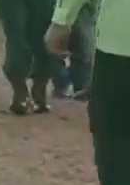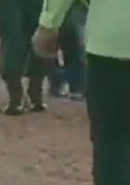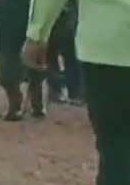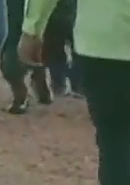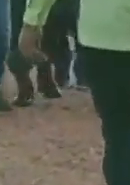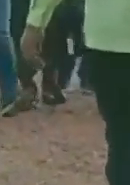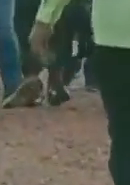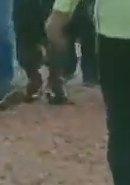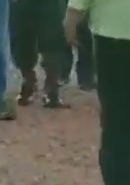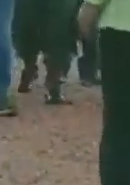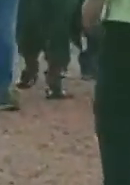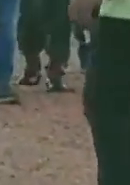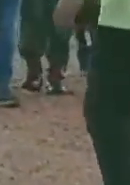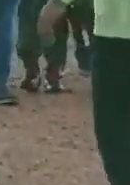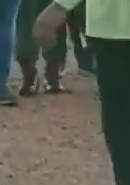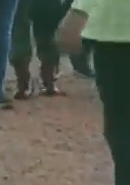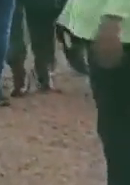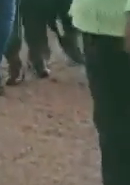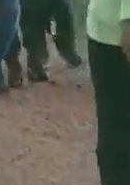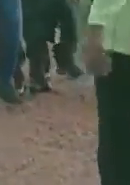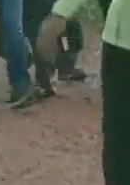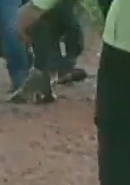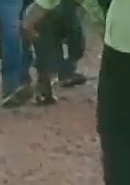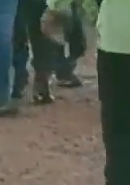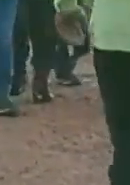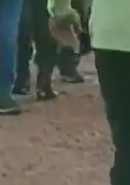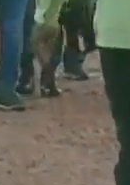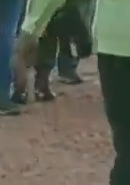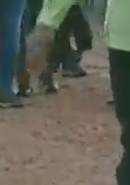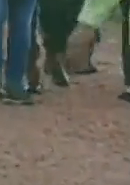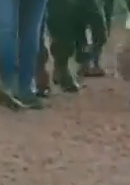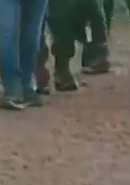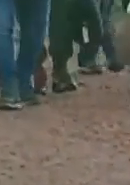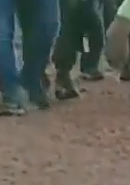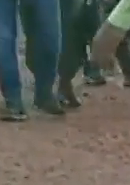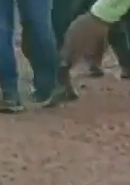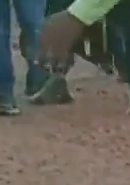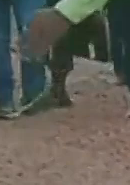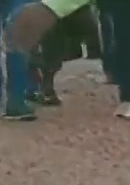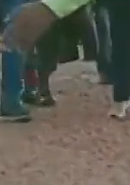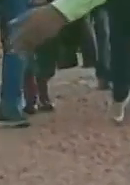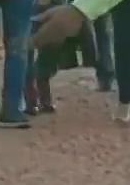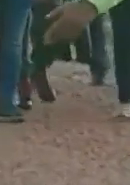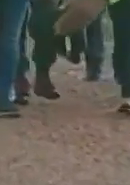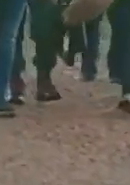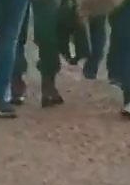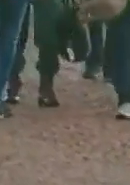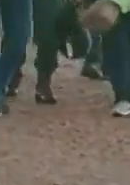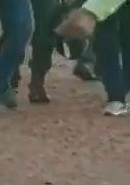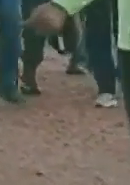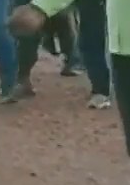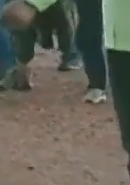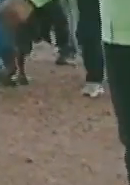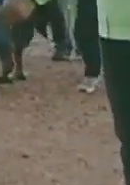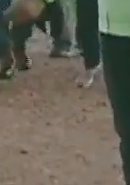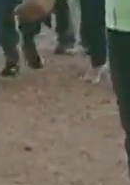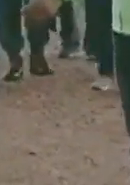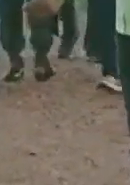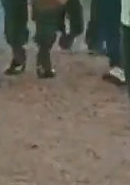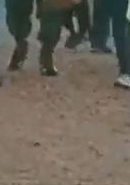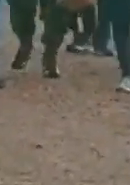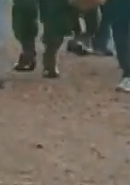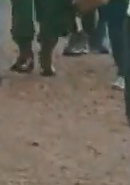está esta joven promesa de las grandes ligas del estado Monaga. La